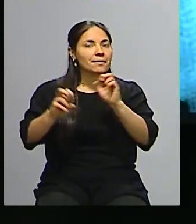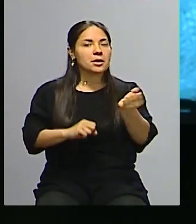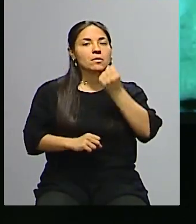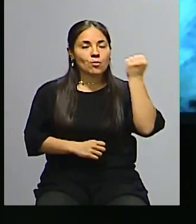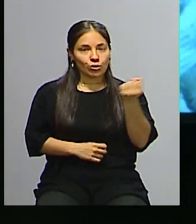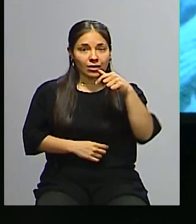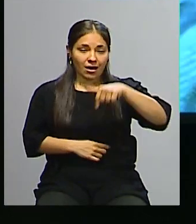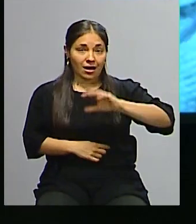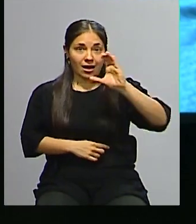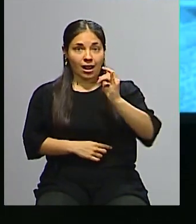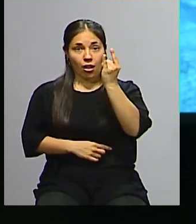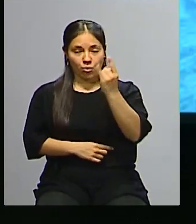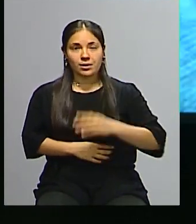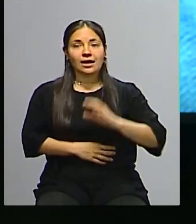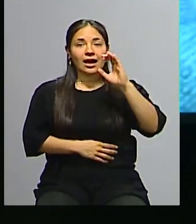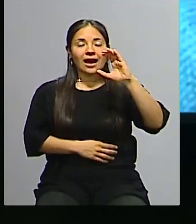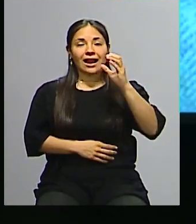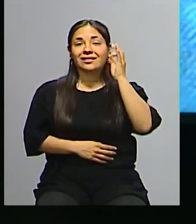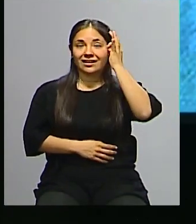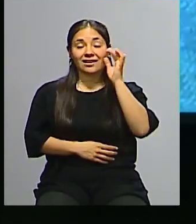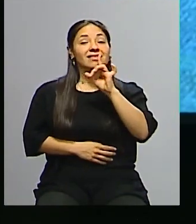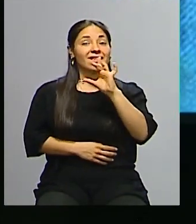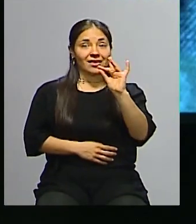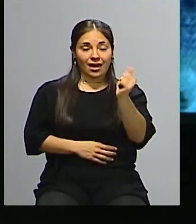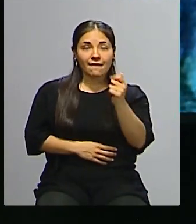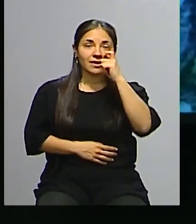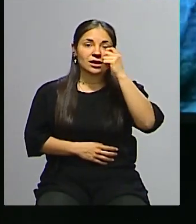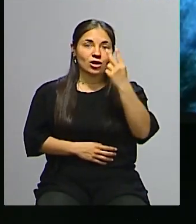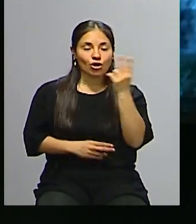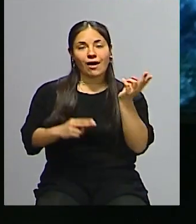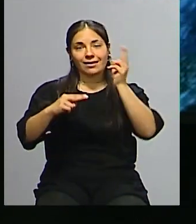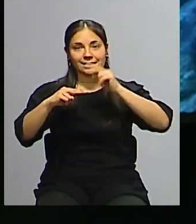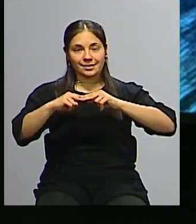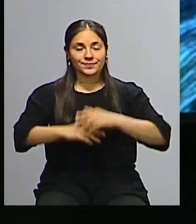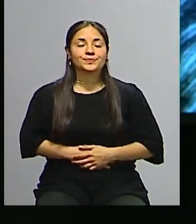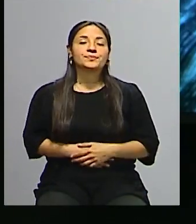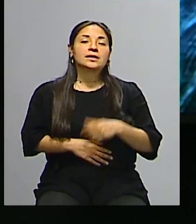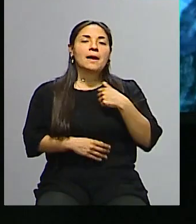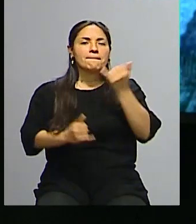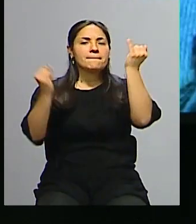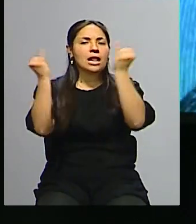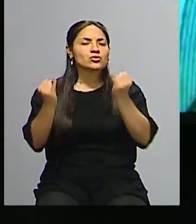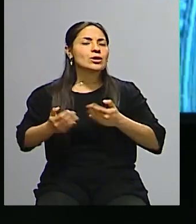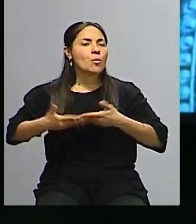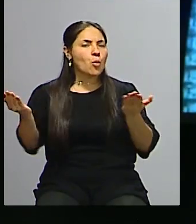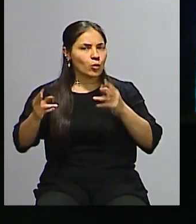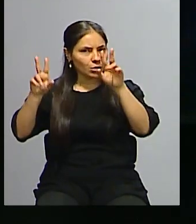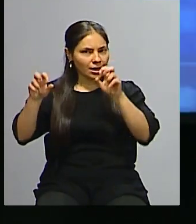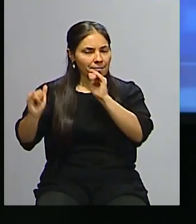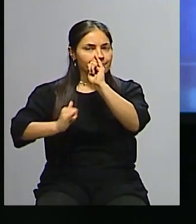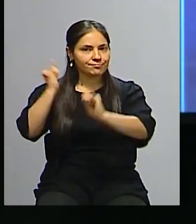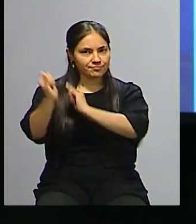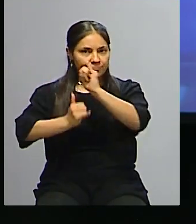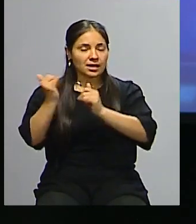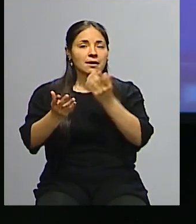programa en Señal U, en el 30 de la TA, 22 de Supercanal HD. Vamos a hablar de presupuesto público y lo vamos a hacer. Primero vamos a